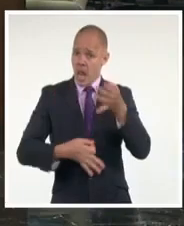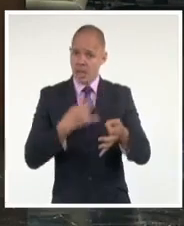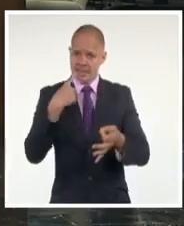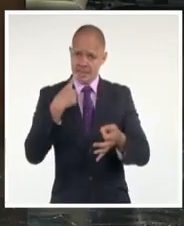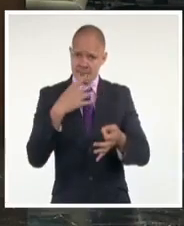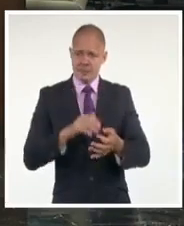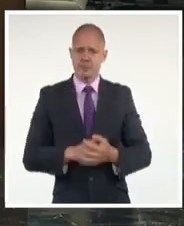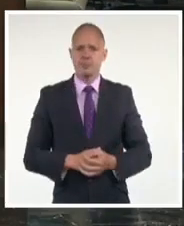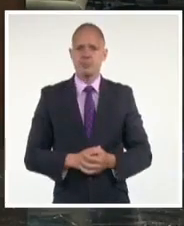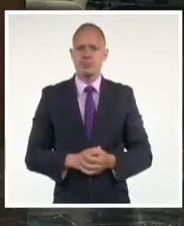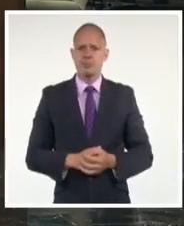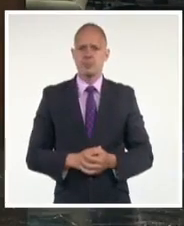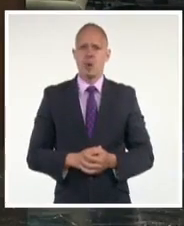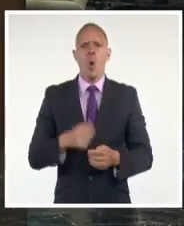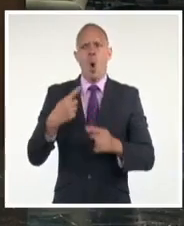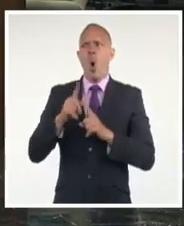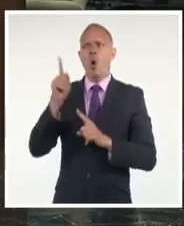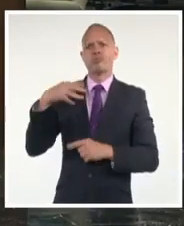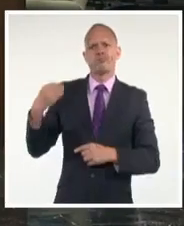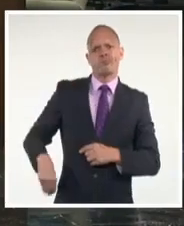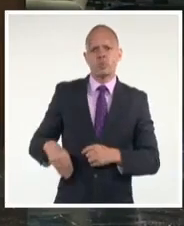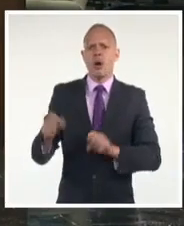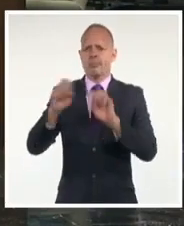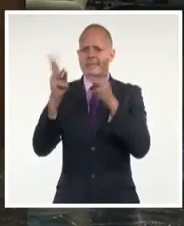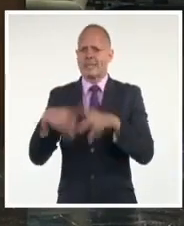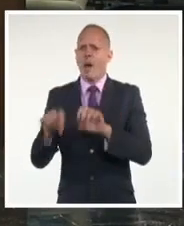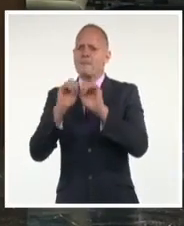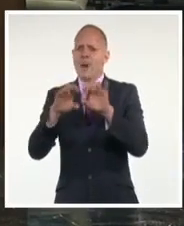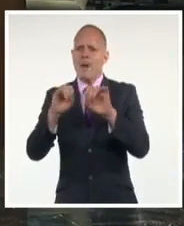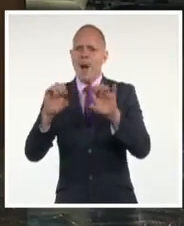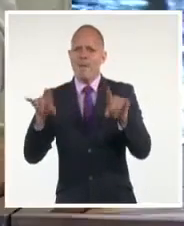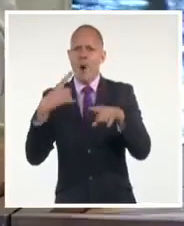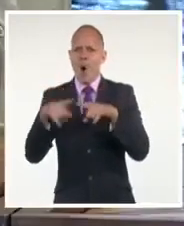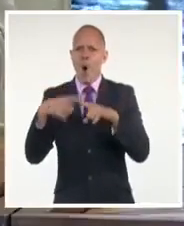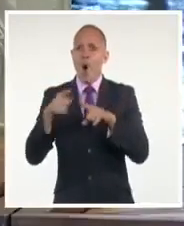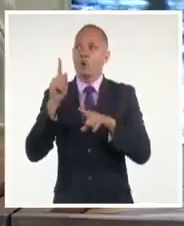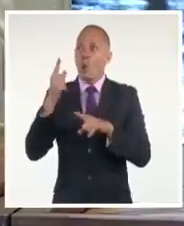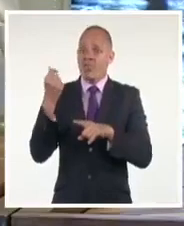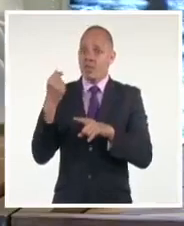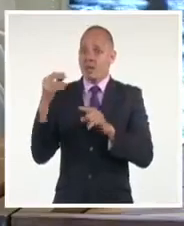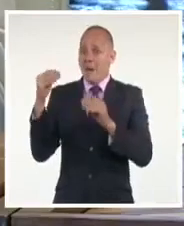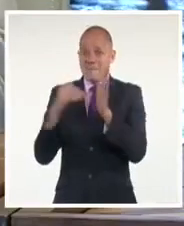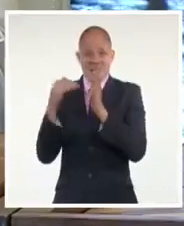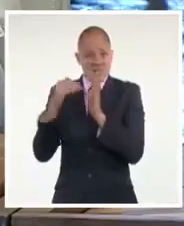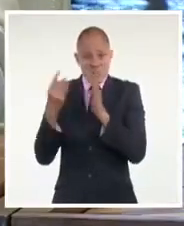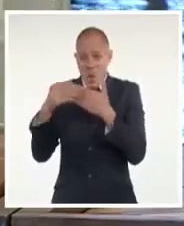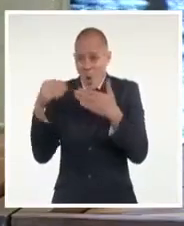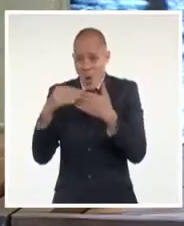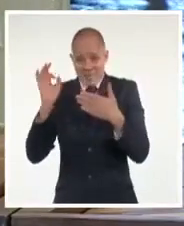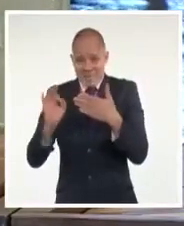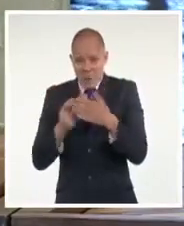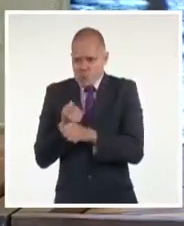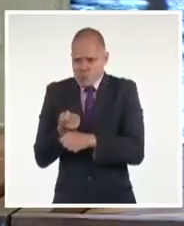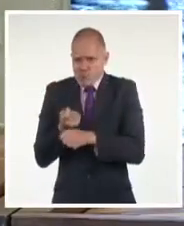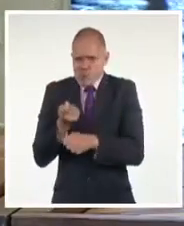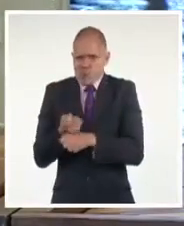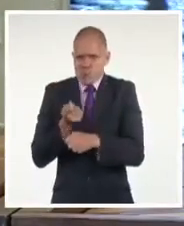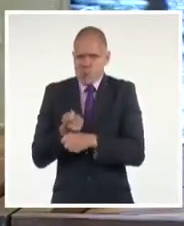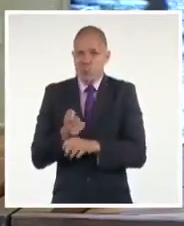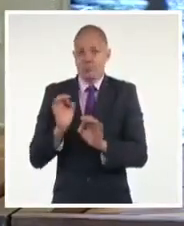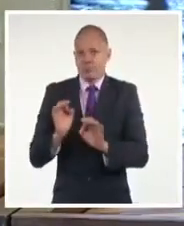operación comunicacional contra Cuba, a la cual se destinan recursos multimillonarios y plataformas tecnológicas con fondos del gobierno de